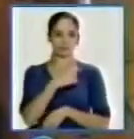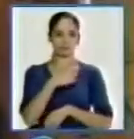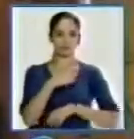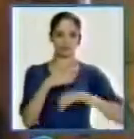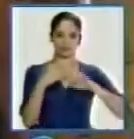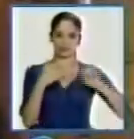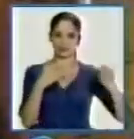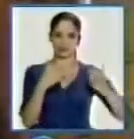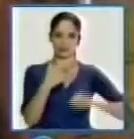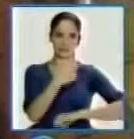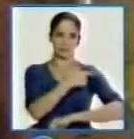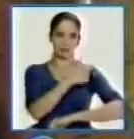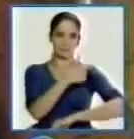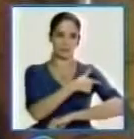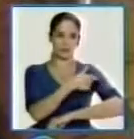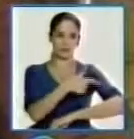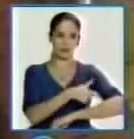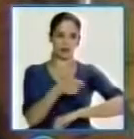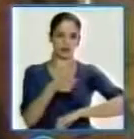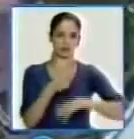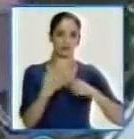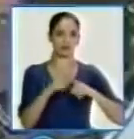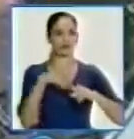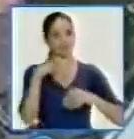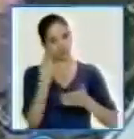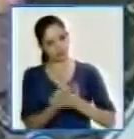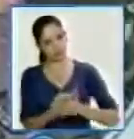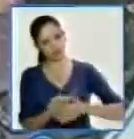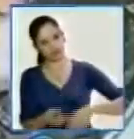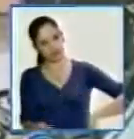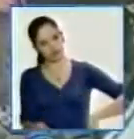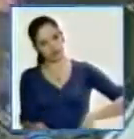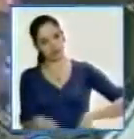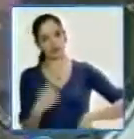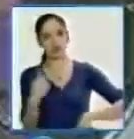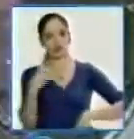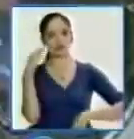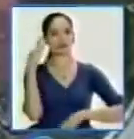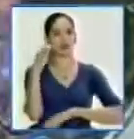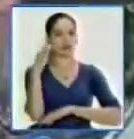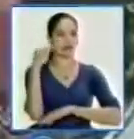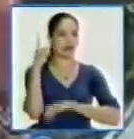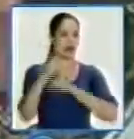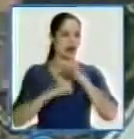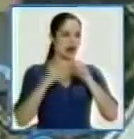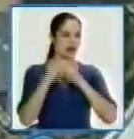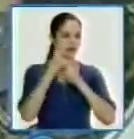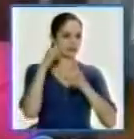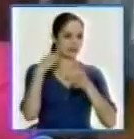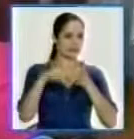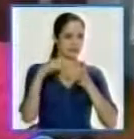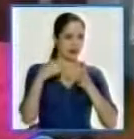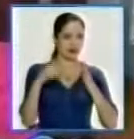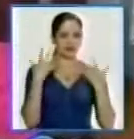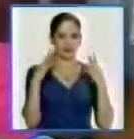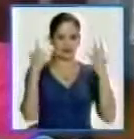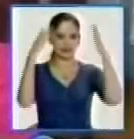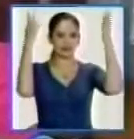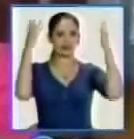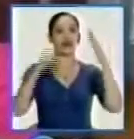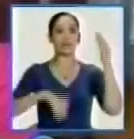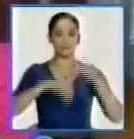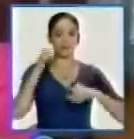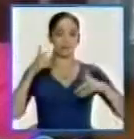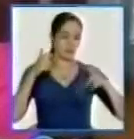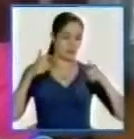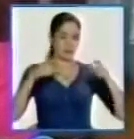izquierdo, pero seguía inmóvil en el suelo. Ese suelo que solo había sido testigo por muchos años del baile y la alegría. Y cuando empieza el tiroteo,